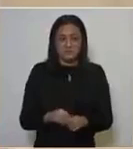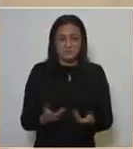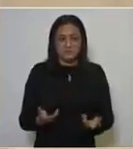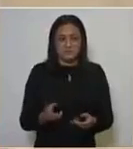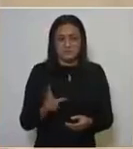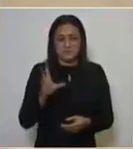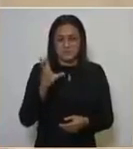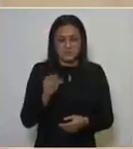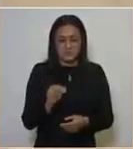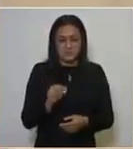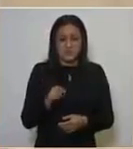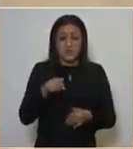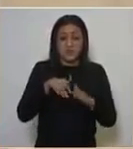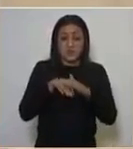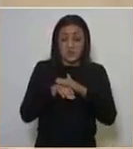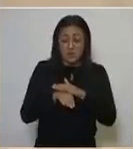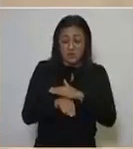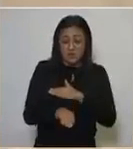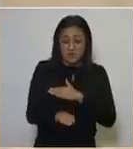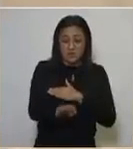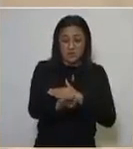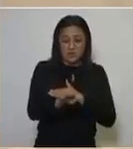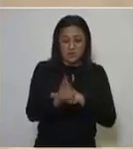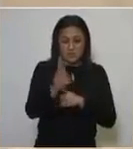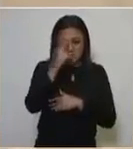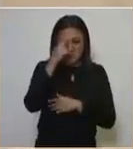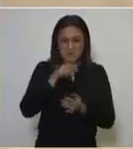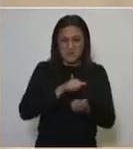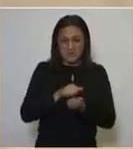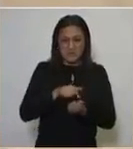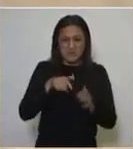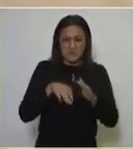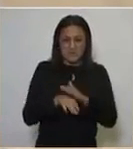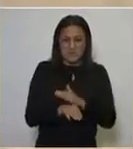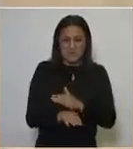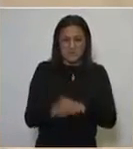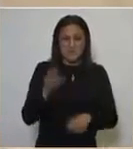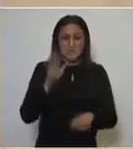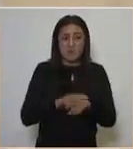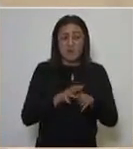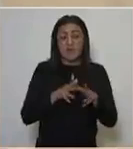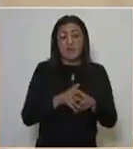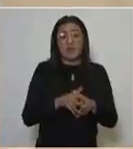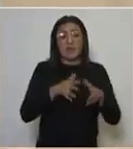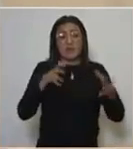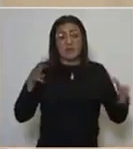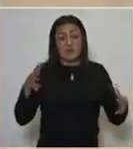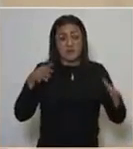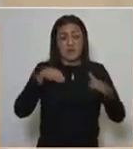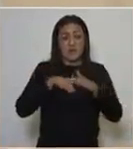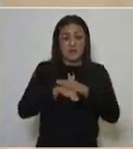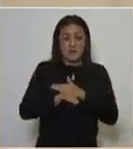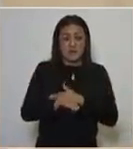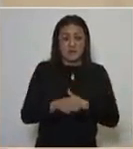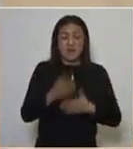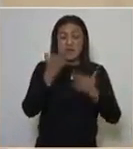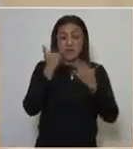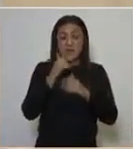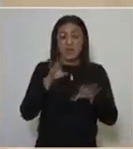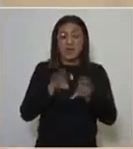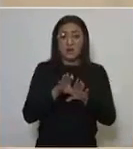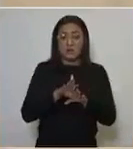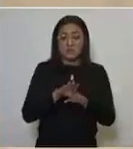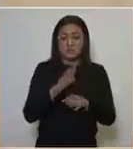Y los túneles que están abajo de los lavaderos los hicieron más grandes, sin